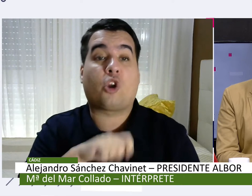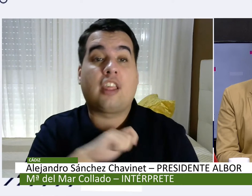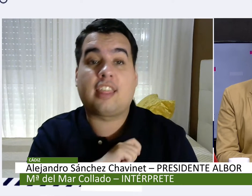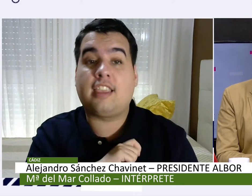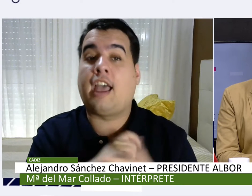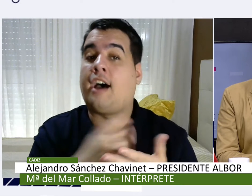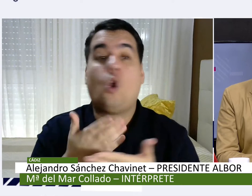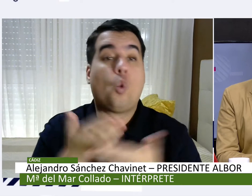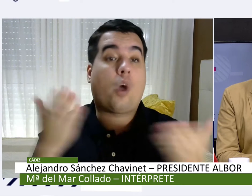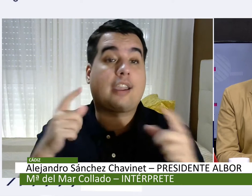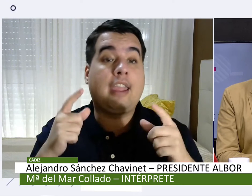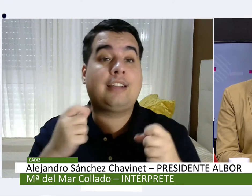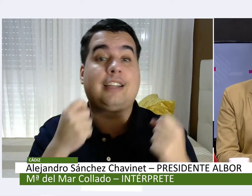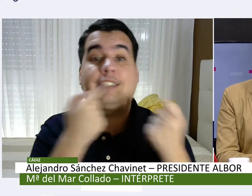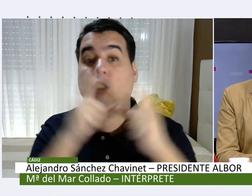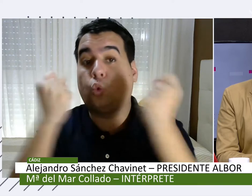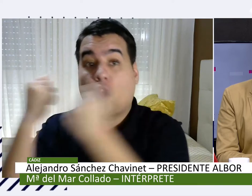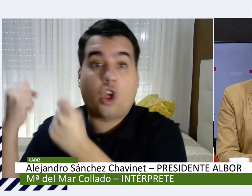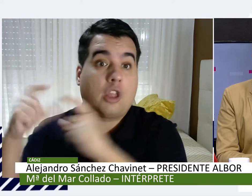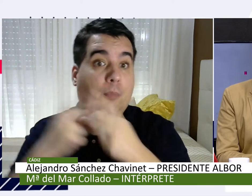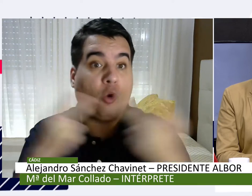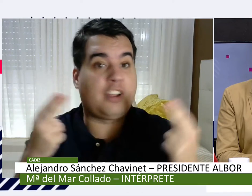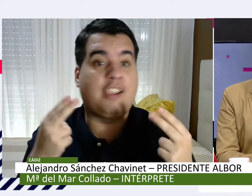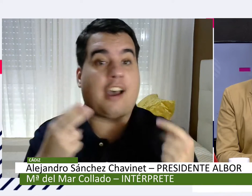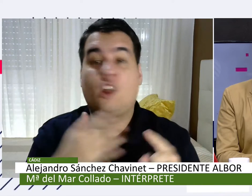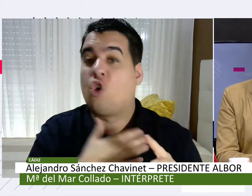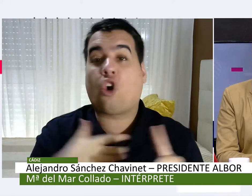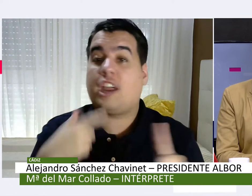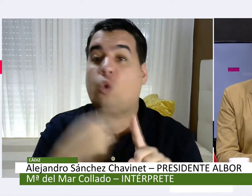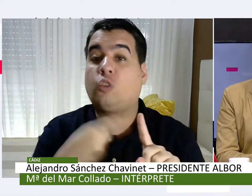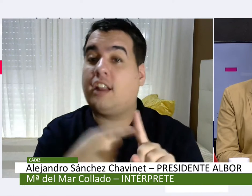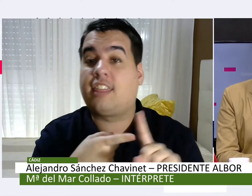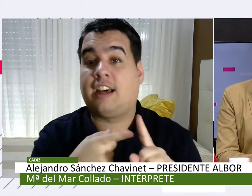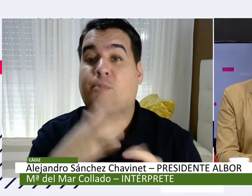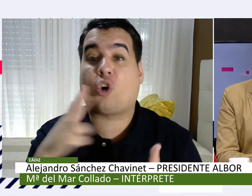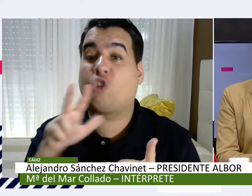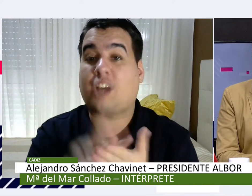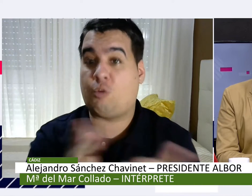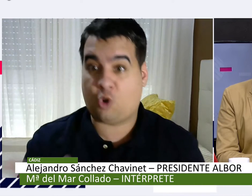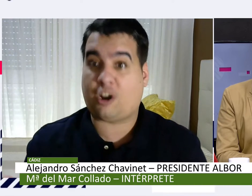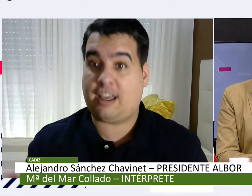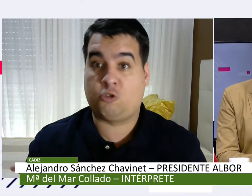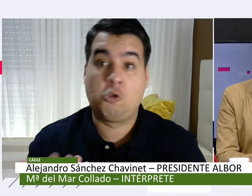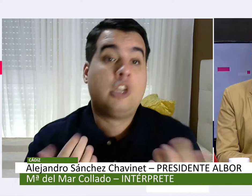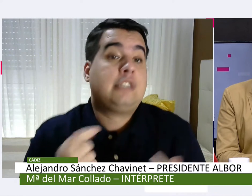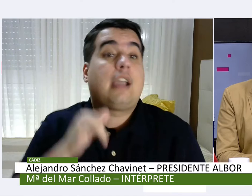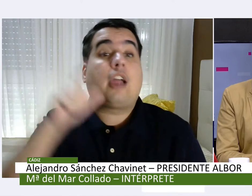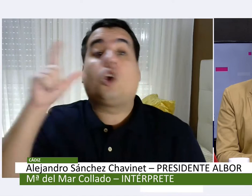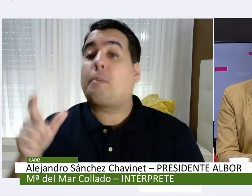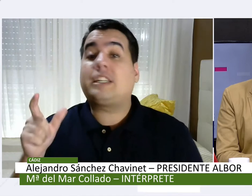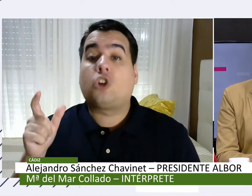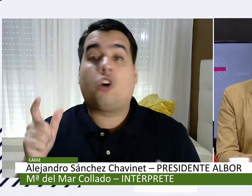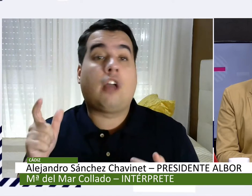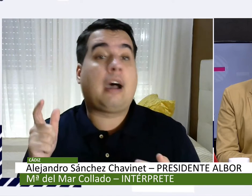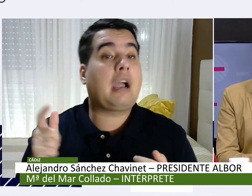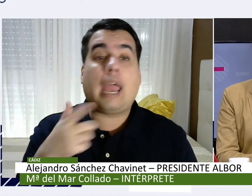la policía, cualquier institución pública lo quiere utilizar porque no está homologado. Si hay